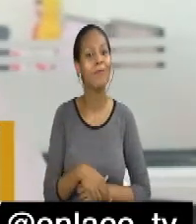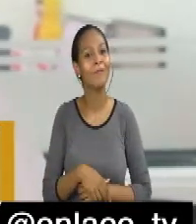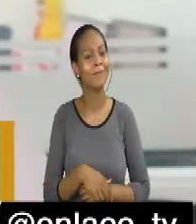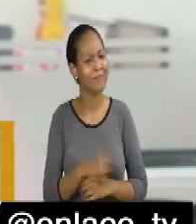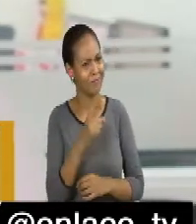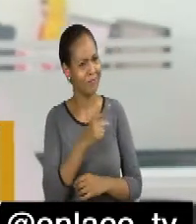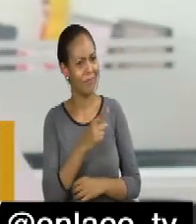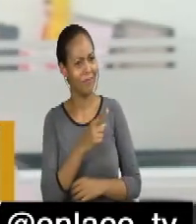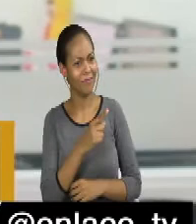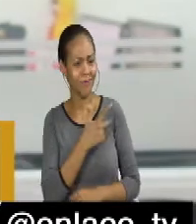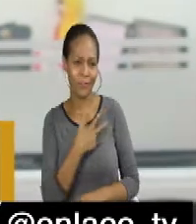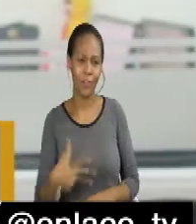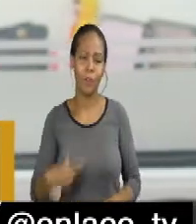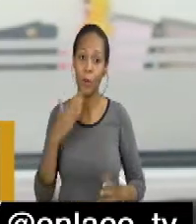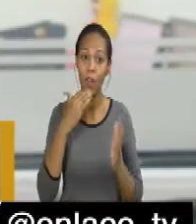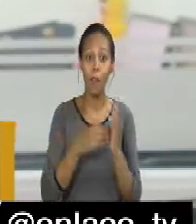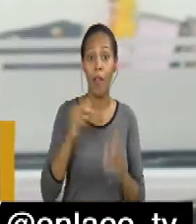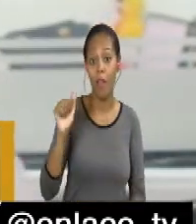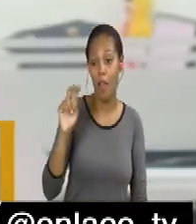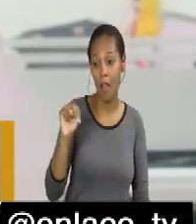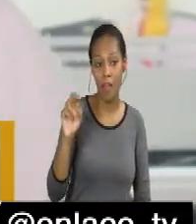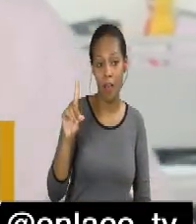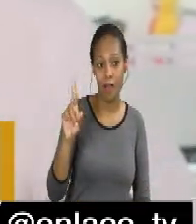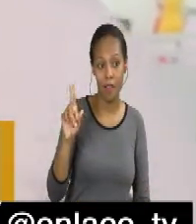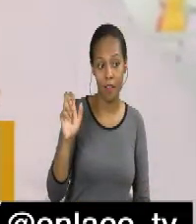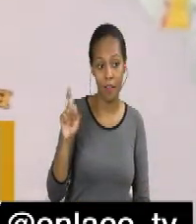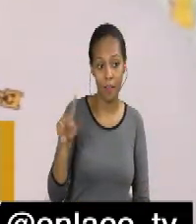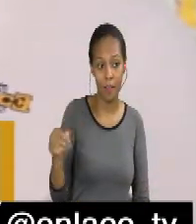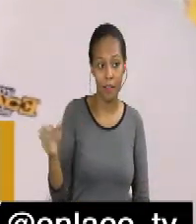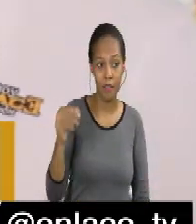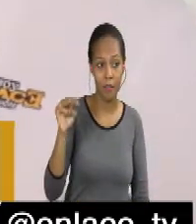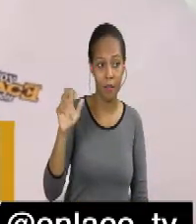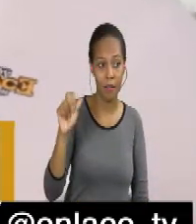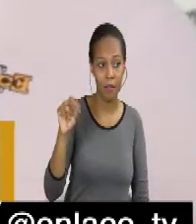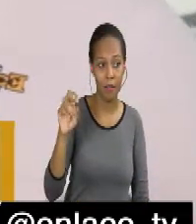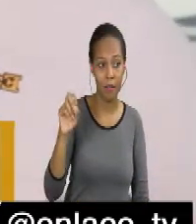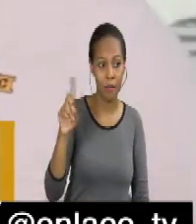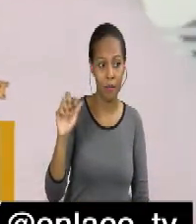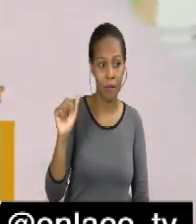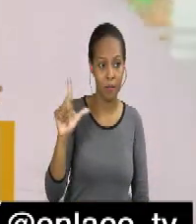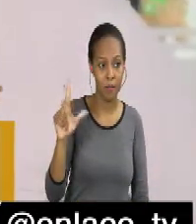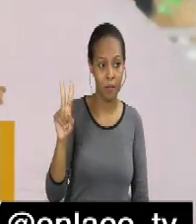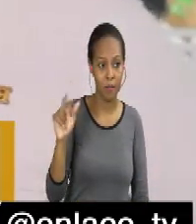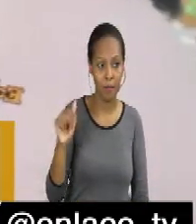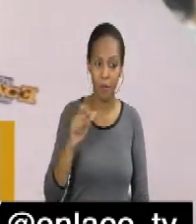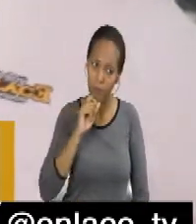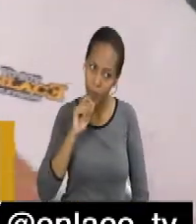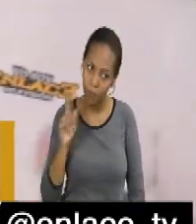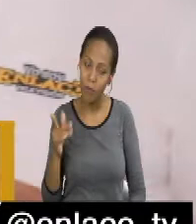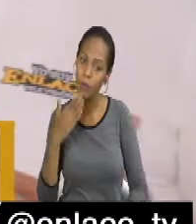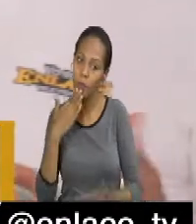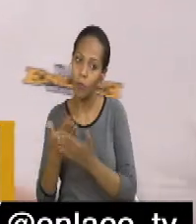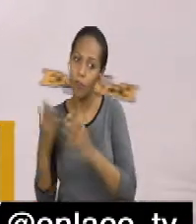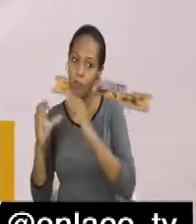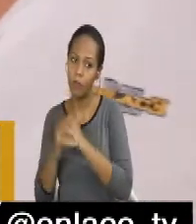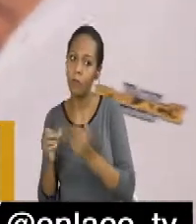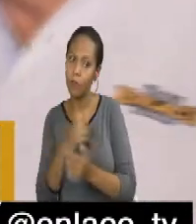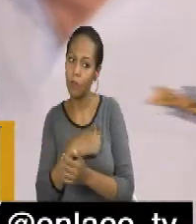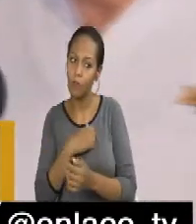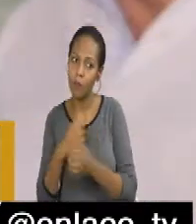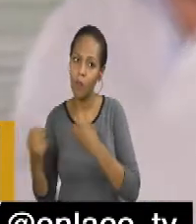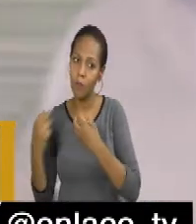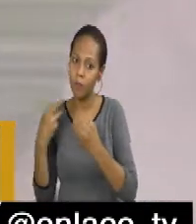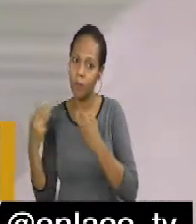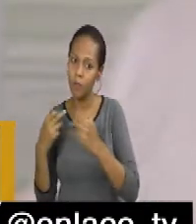Andrés Manosalva, quien es asesor de despacho de la personería municipal. Con las buenas noches, señor asesor, explíquenos en qué consiste